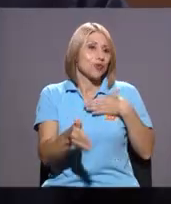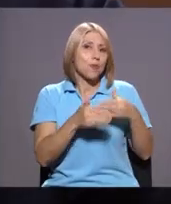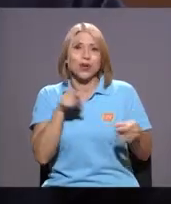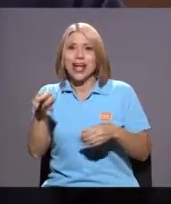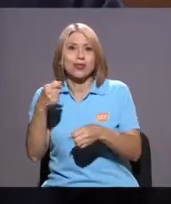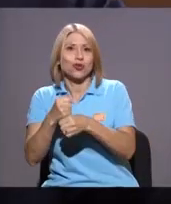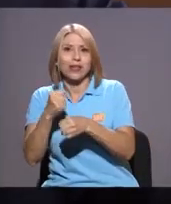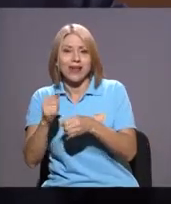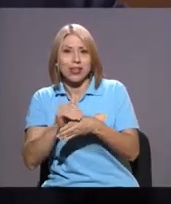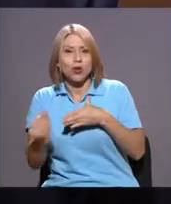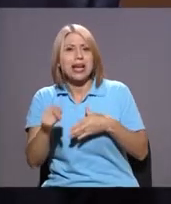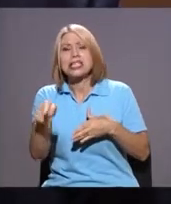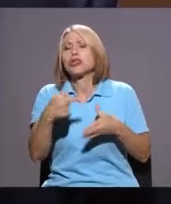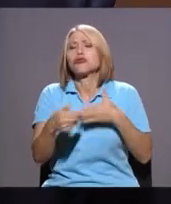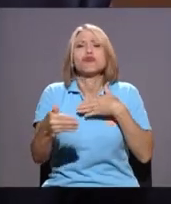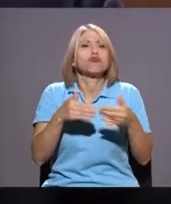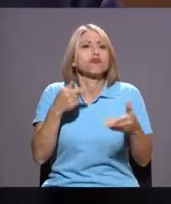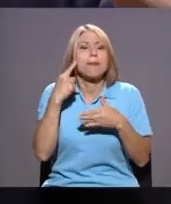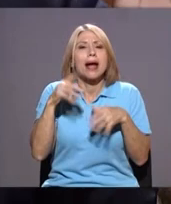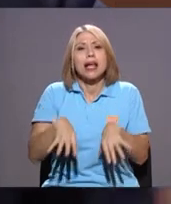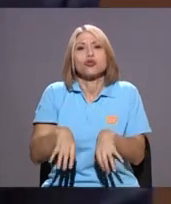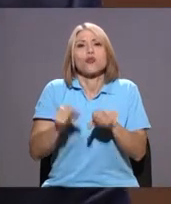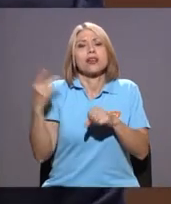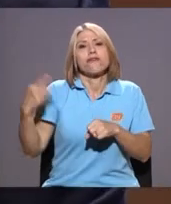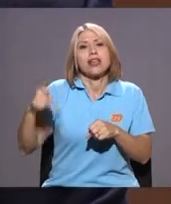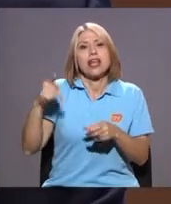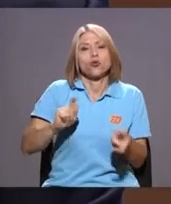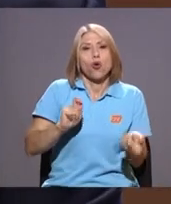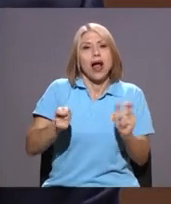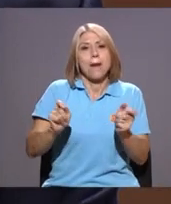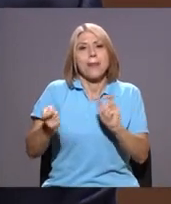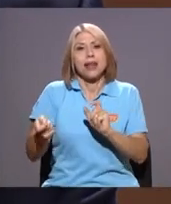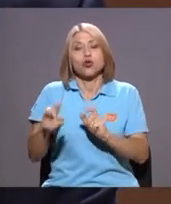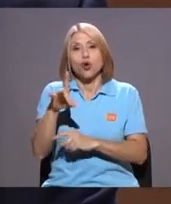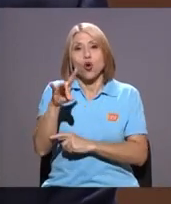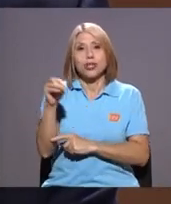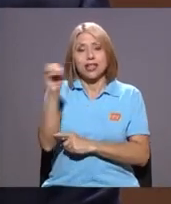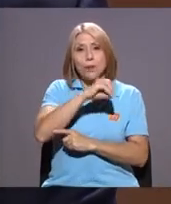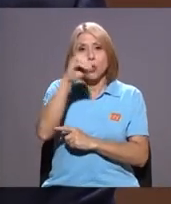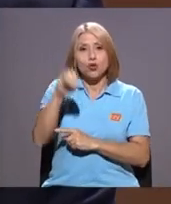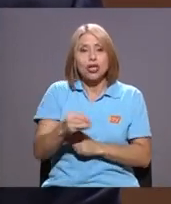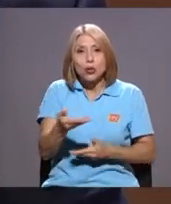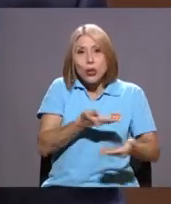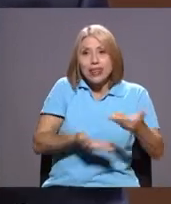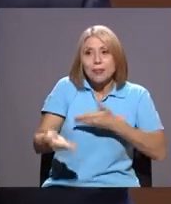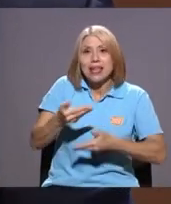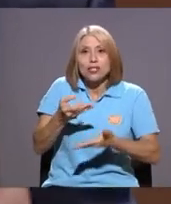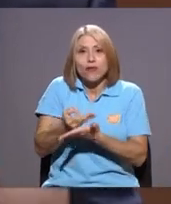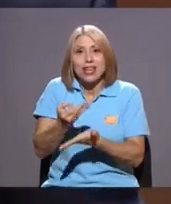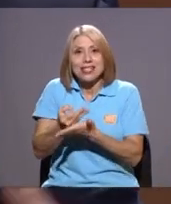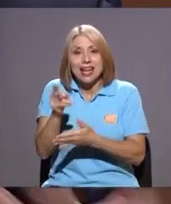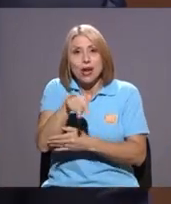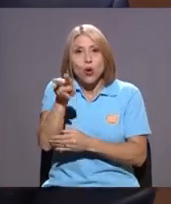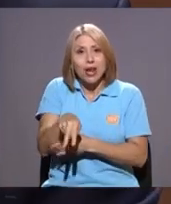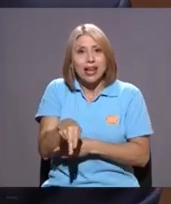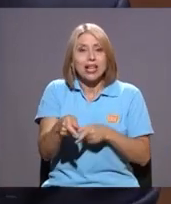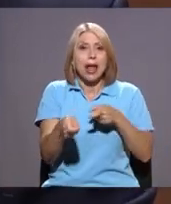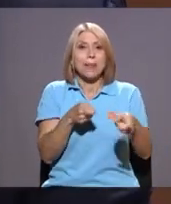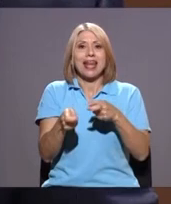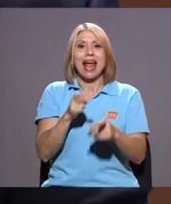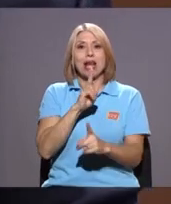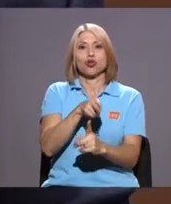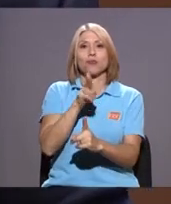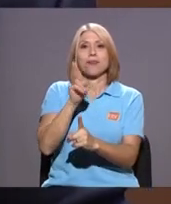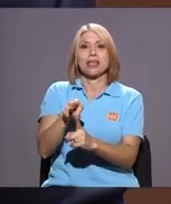a asumir riesgo cambiario y el 80 por ciento de la intermediación financiera en colones la manejan los mismos bancos del